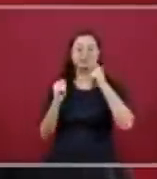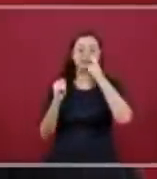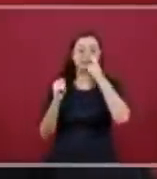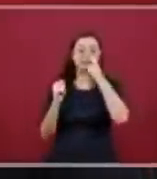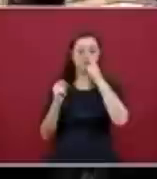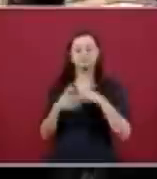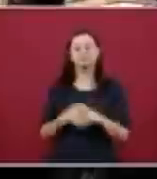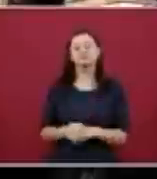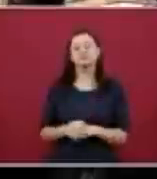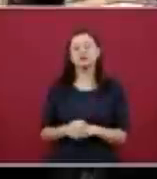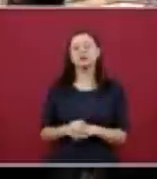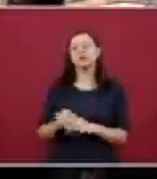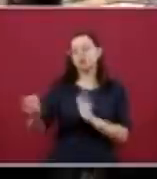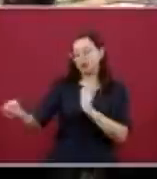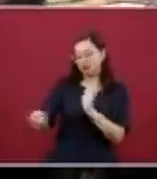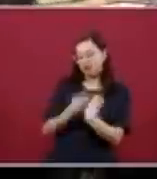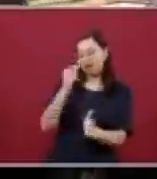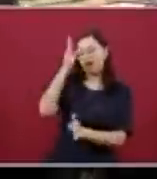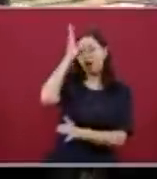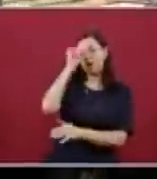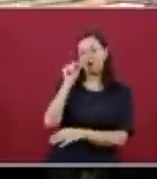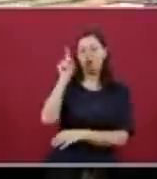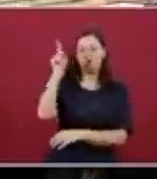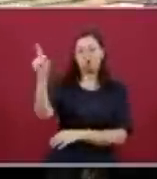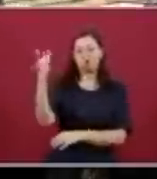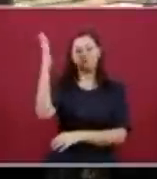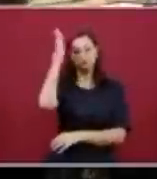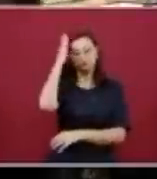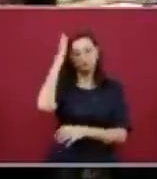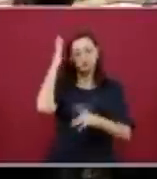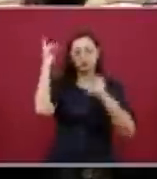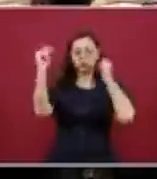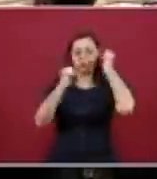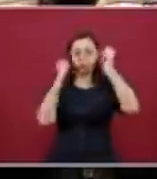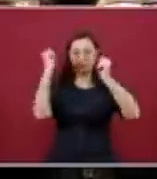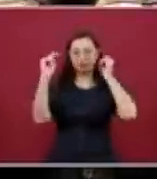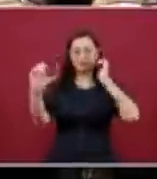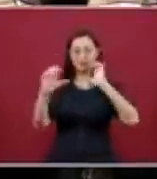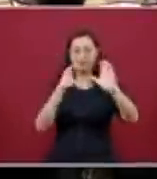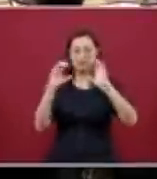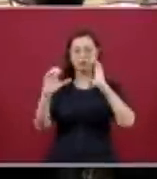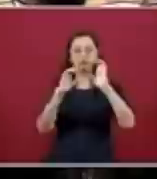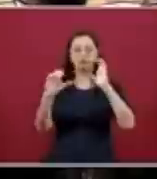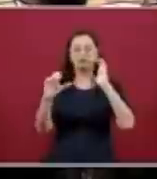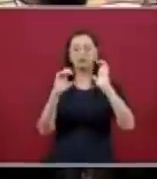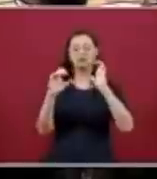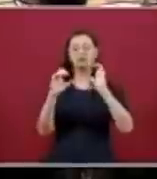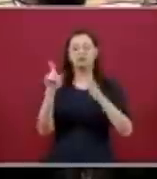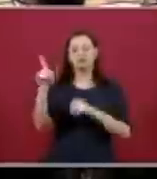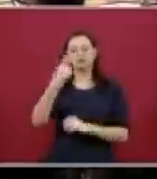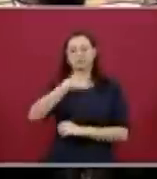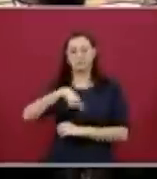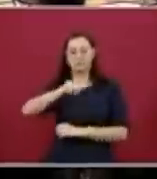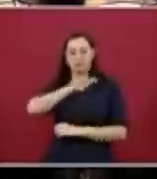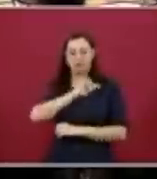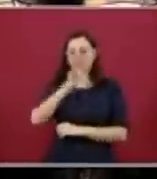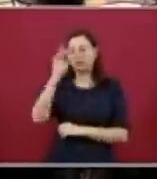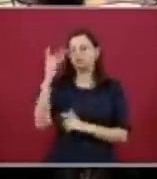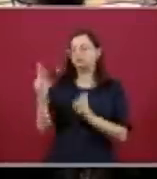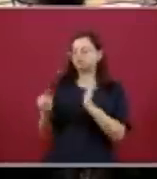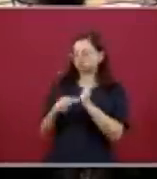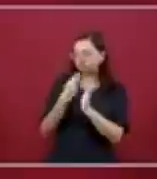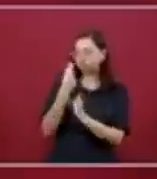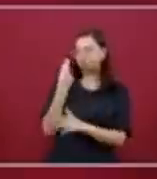Firmamos un convenio con la ministra de Turismo, de Comunicaciones, Transportes y Turismo de España, en donde vamos